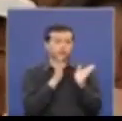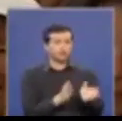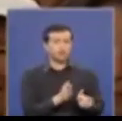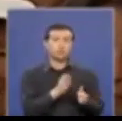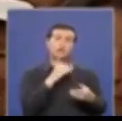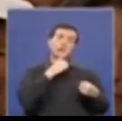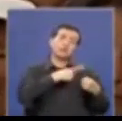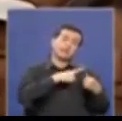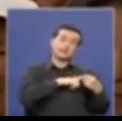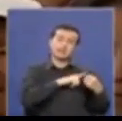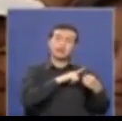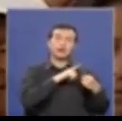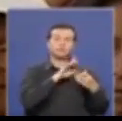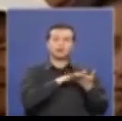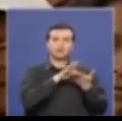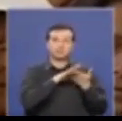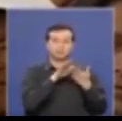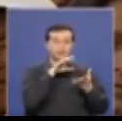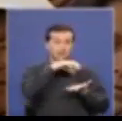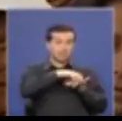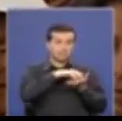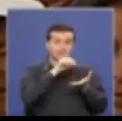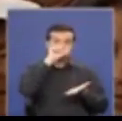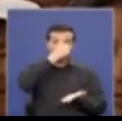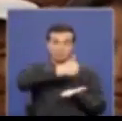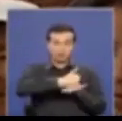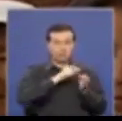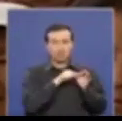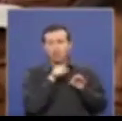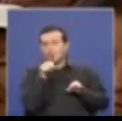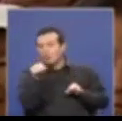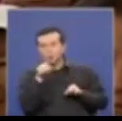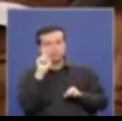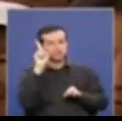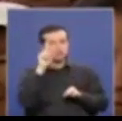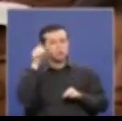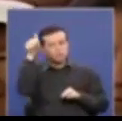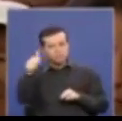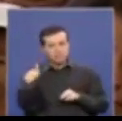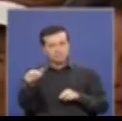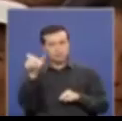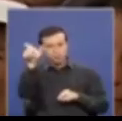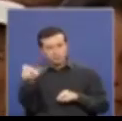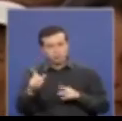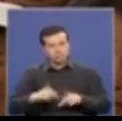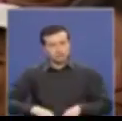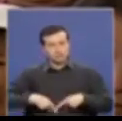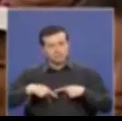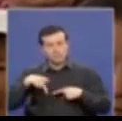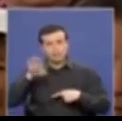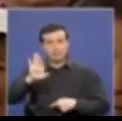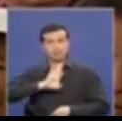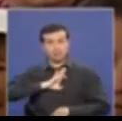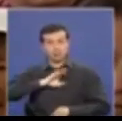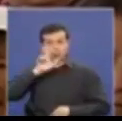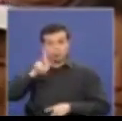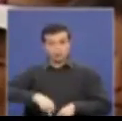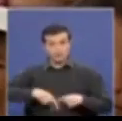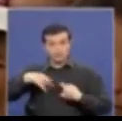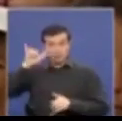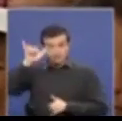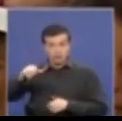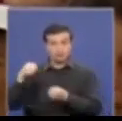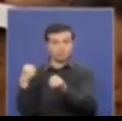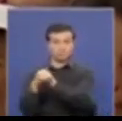de la capital de la provincia y pierden el tiempo en ida y venida, sino que viven en el sector.